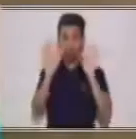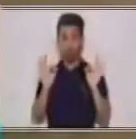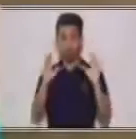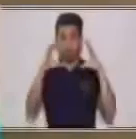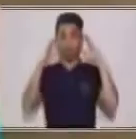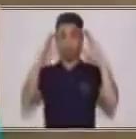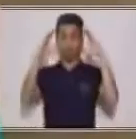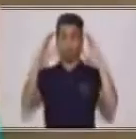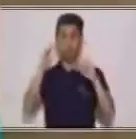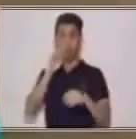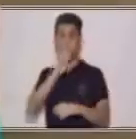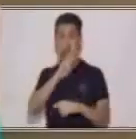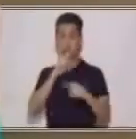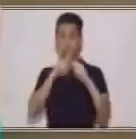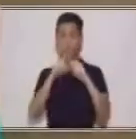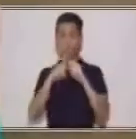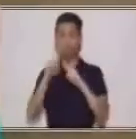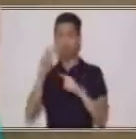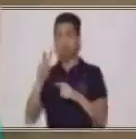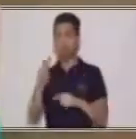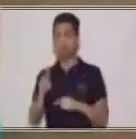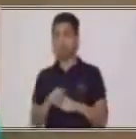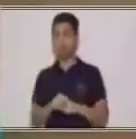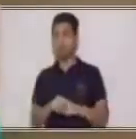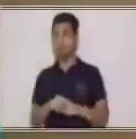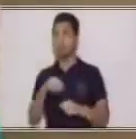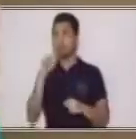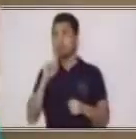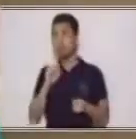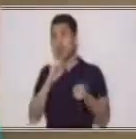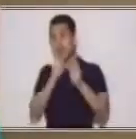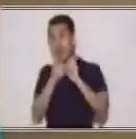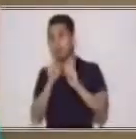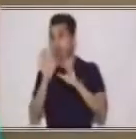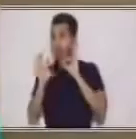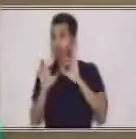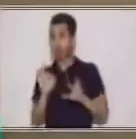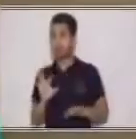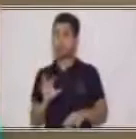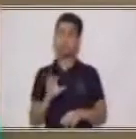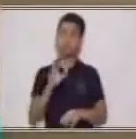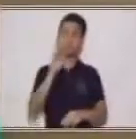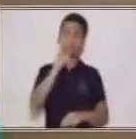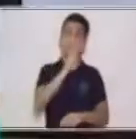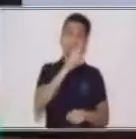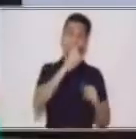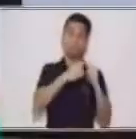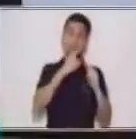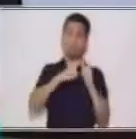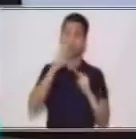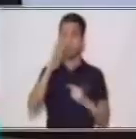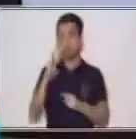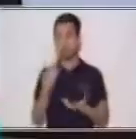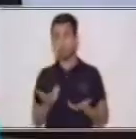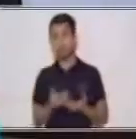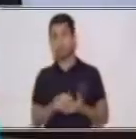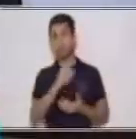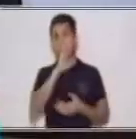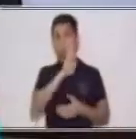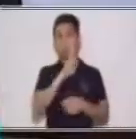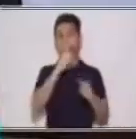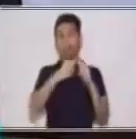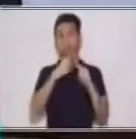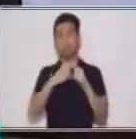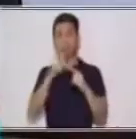matriz de 2x2? No siempre. Podría variar, podría tener de 3x3, de 4x4, estas pueden